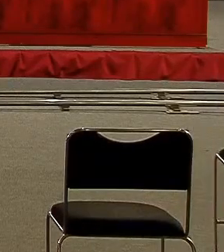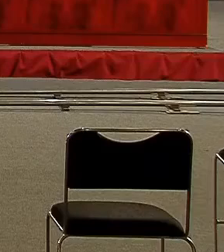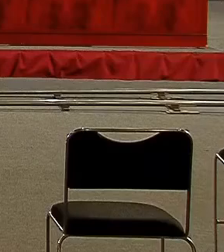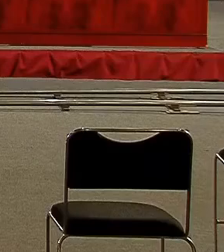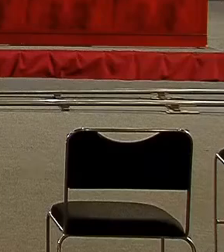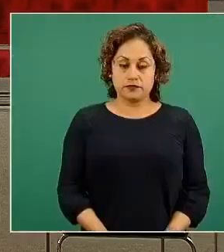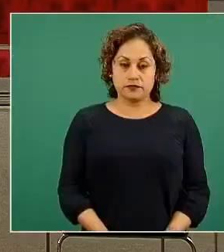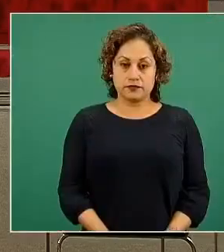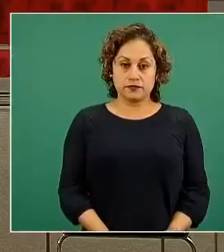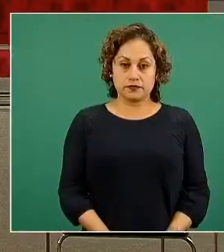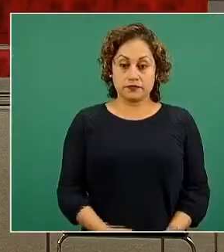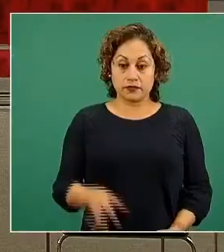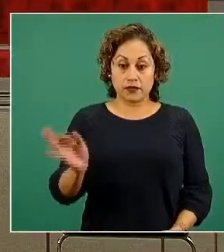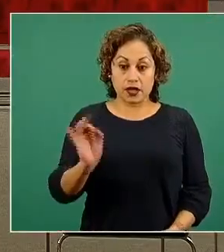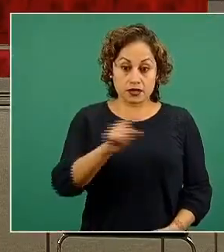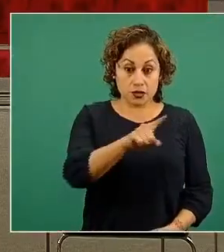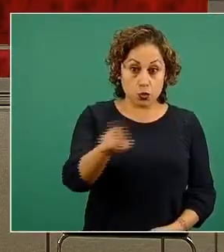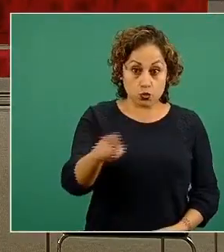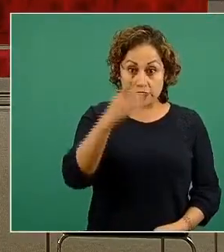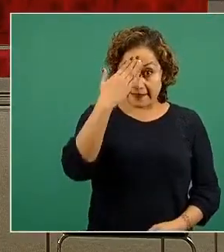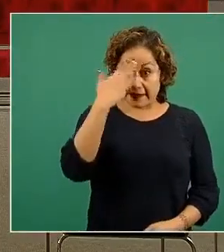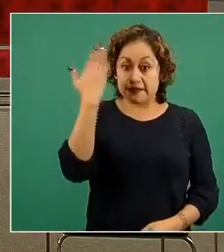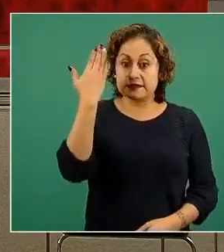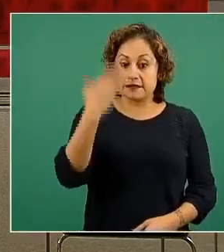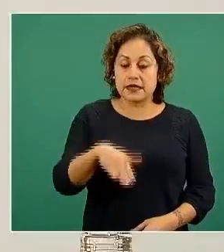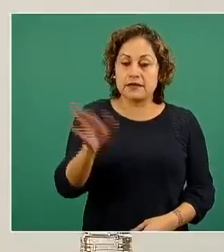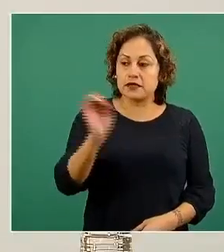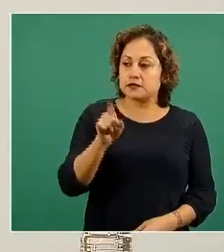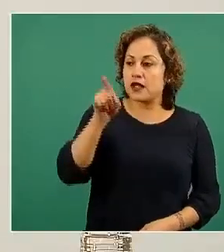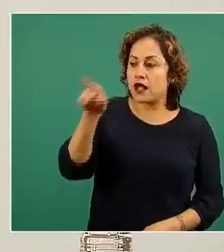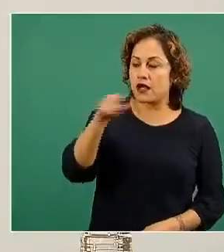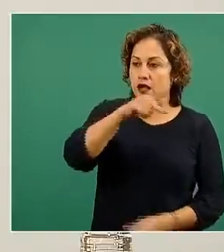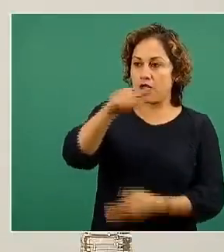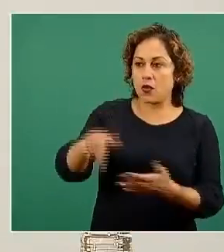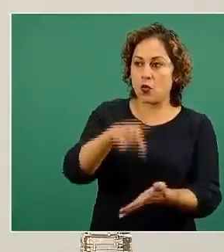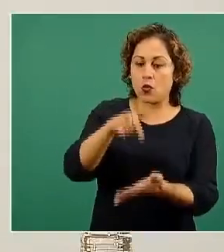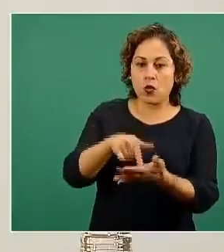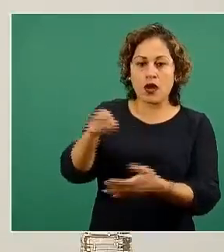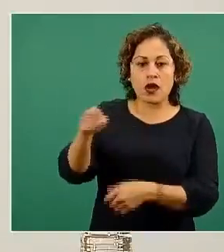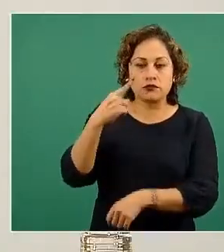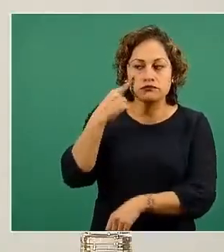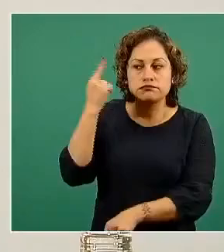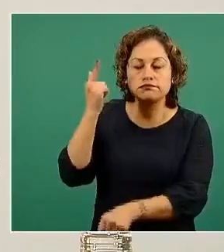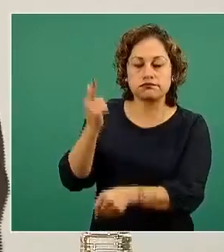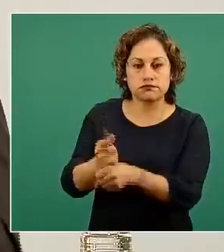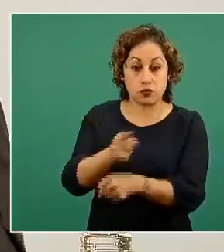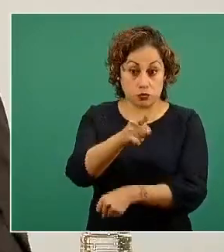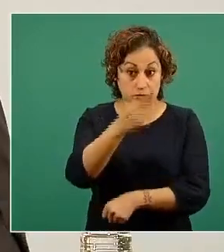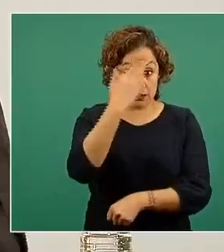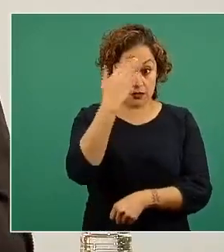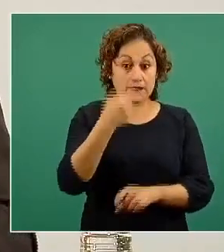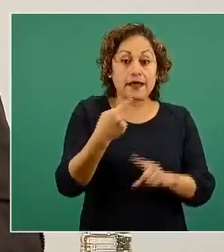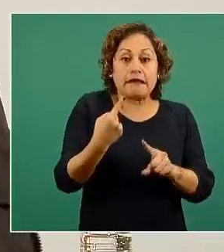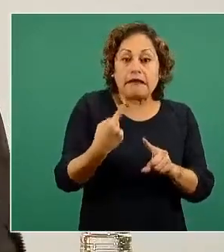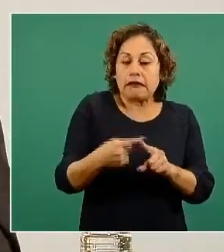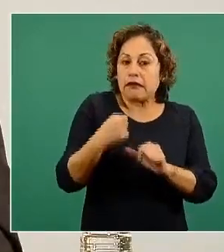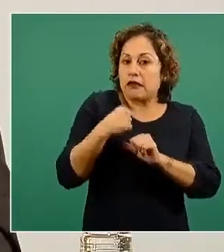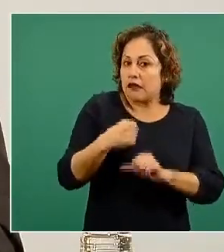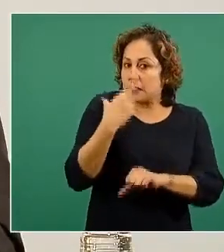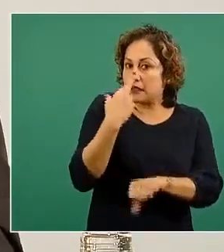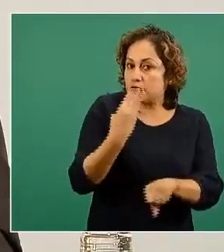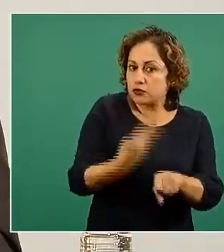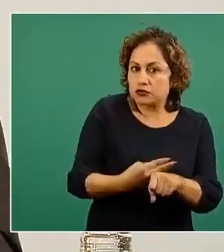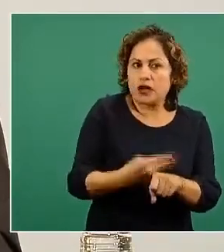detalles de en dónde hubiera podido haber ocurrido un episodio de estos, en qué hospital y a quién le pidieron, nos sirve